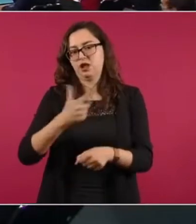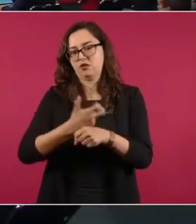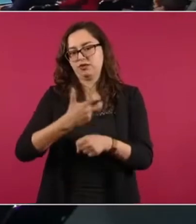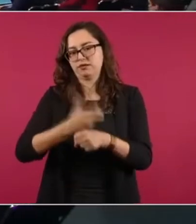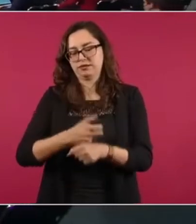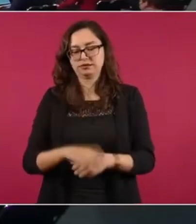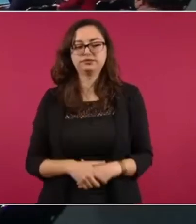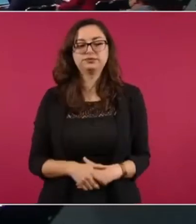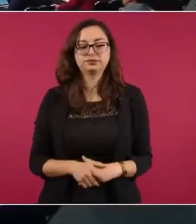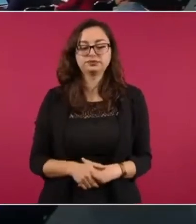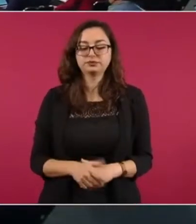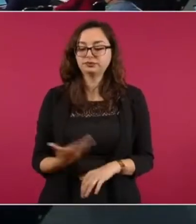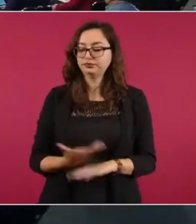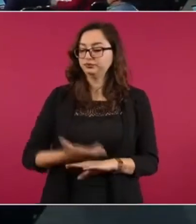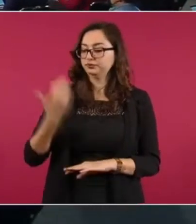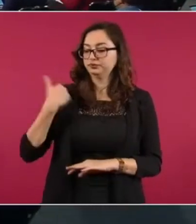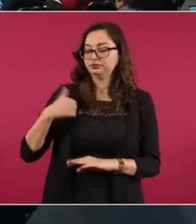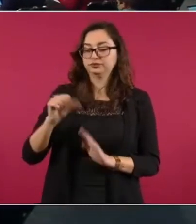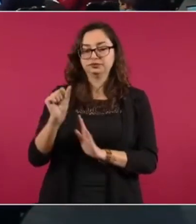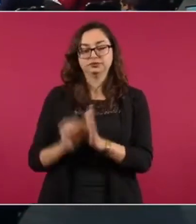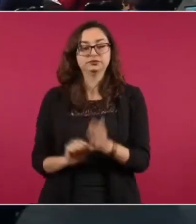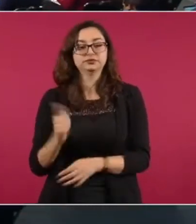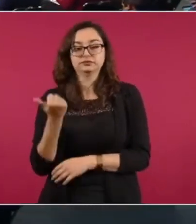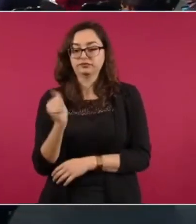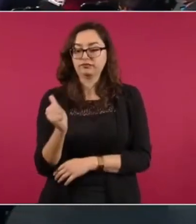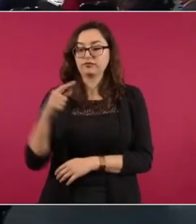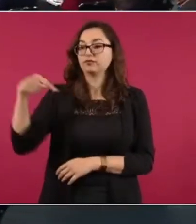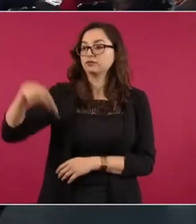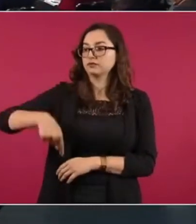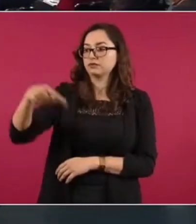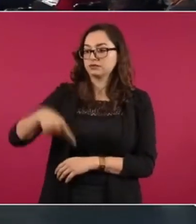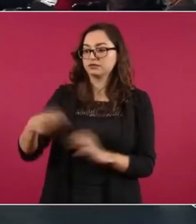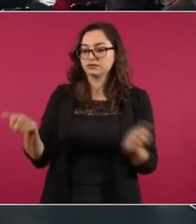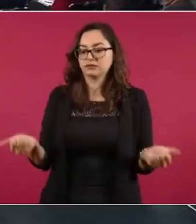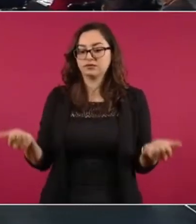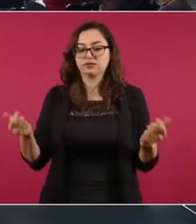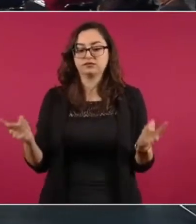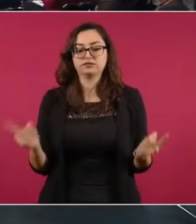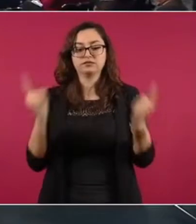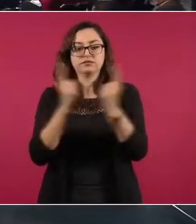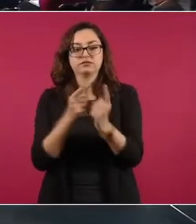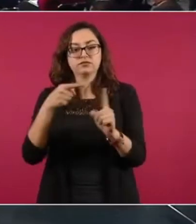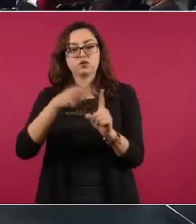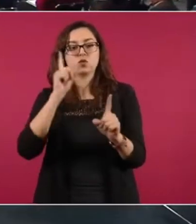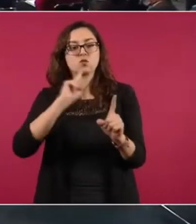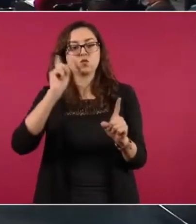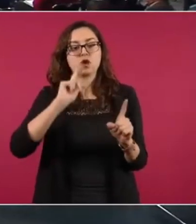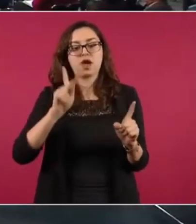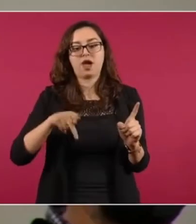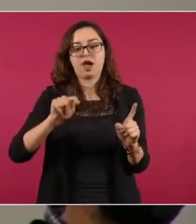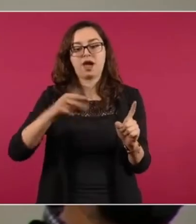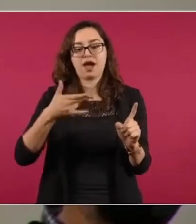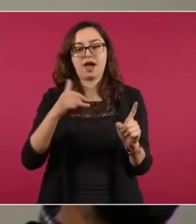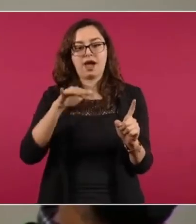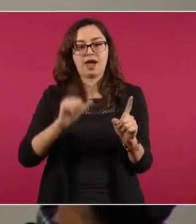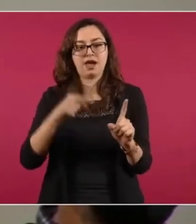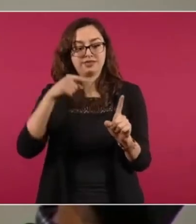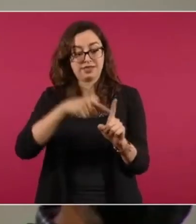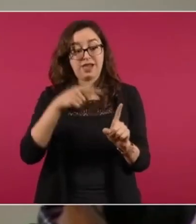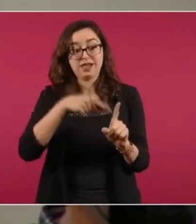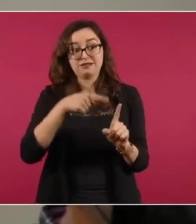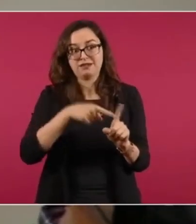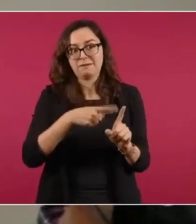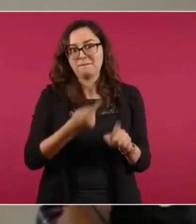inicios del mes de agosto usted se reunió aquí en Palacio Nacional con Katia Echazarreta, la primera mujer mexicana en visitar